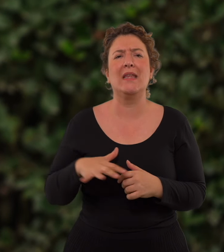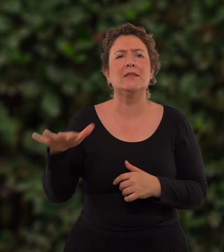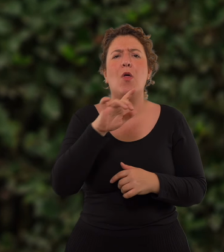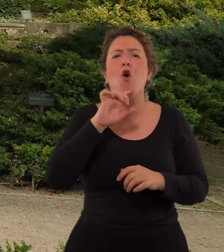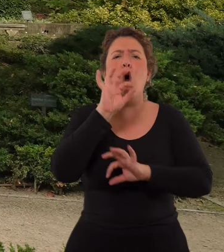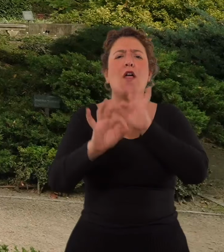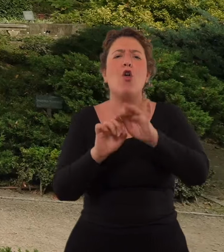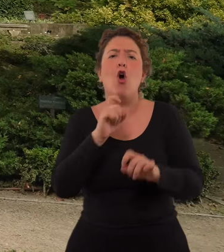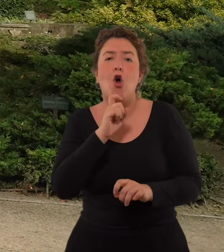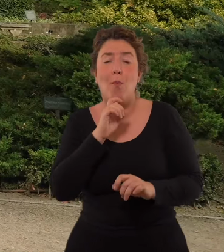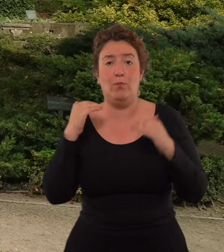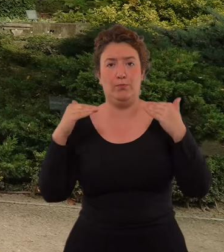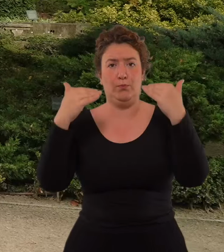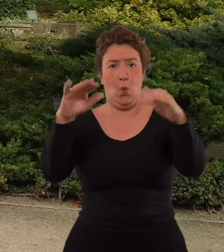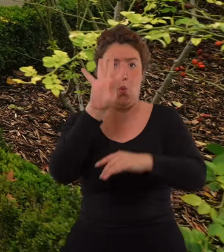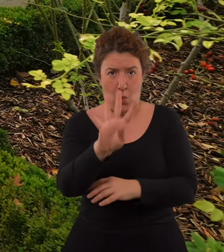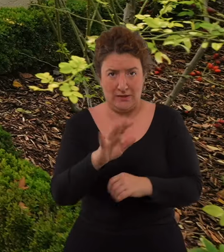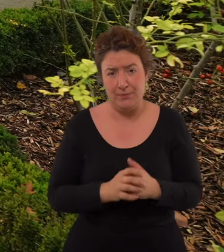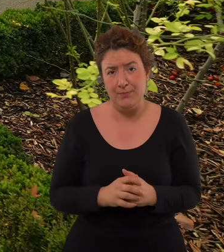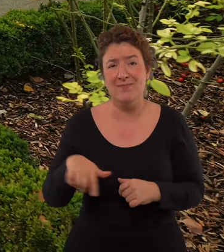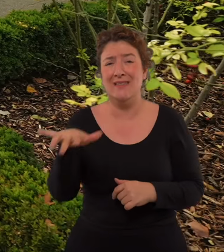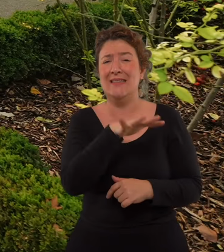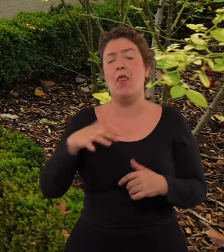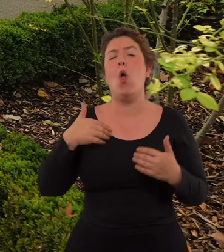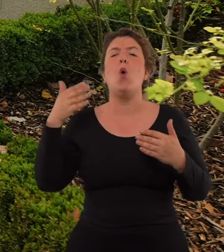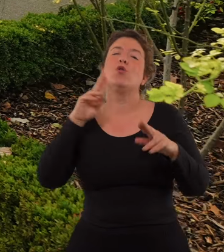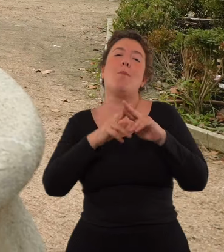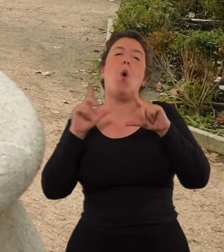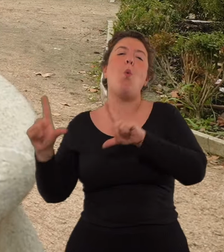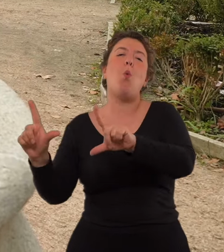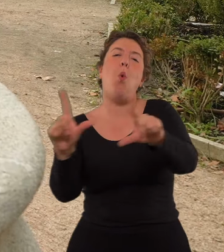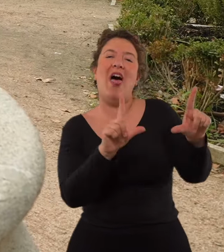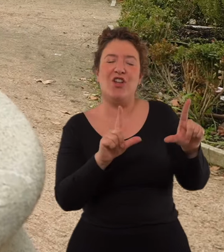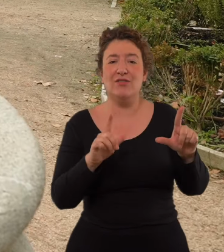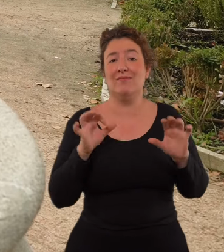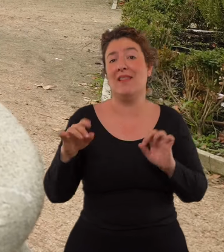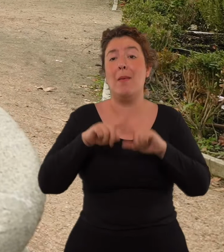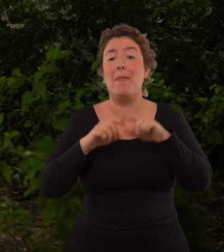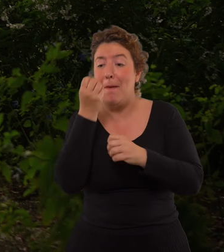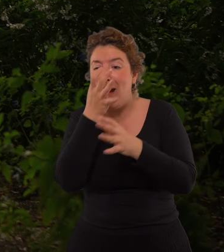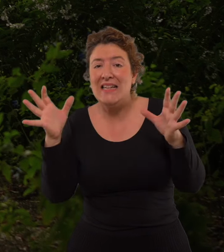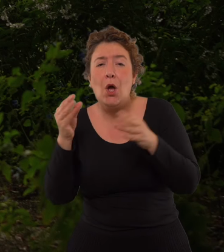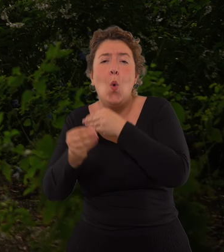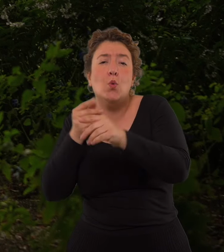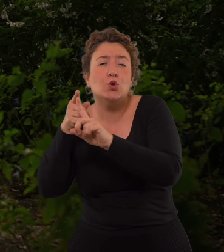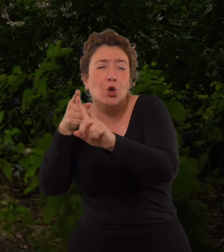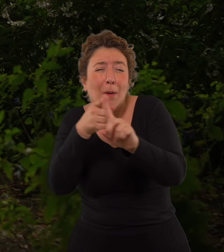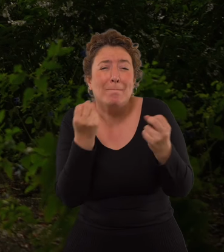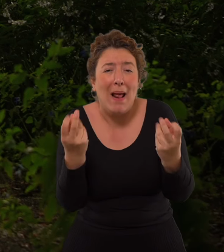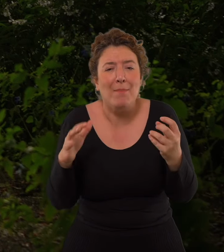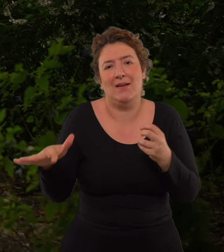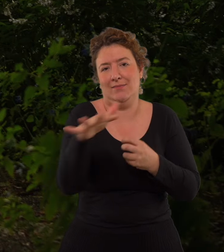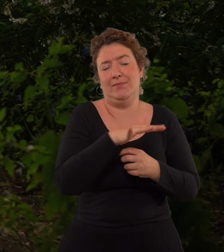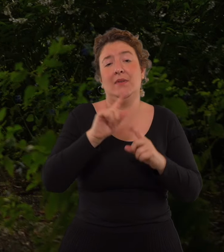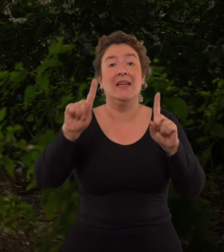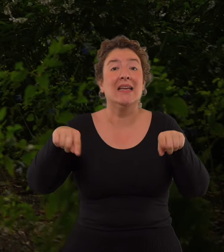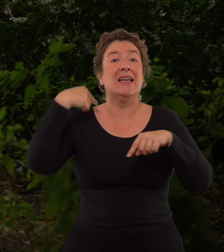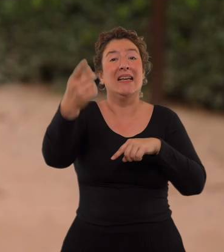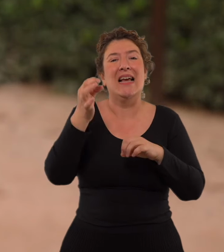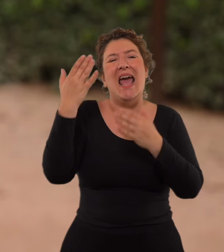terrazas o niveles. La terraza de los cuadros, donde las plantas están ordenadas en función de los usos; la terraza de las escuelas, con